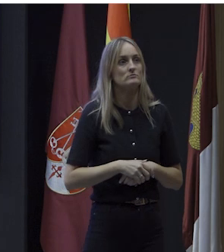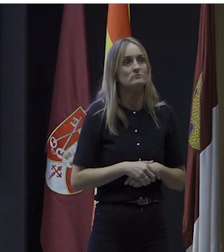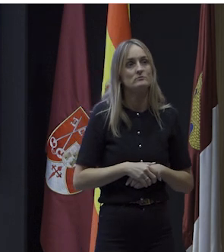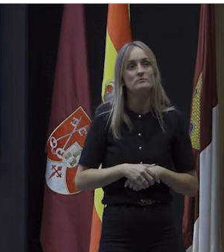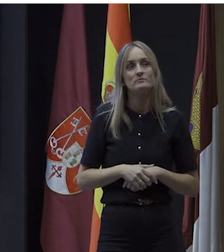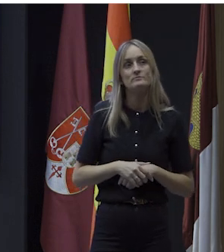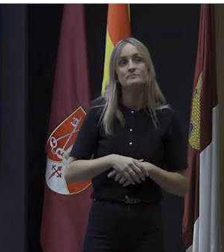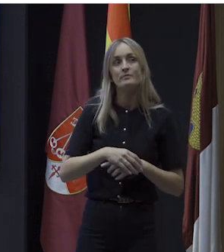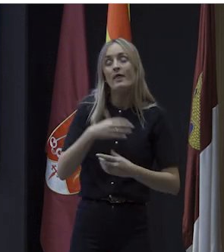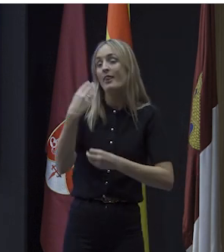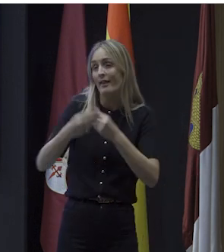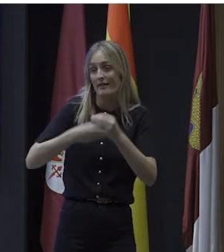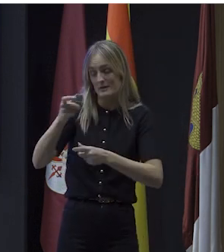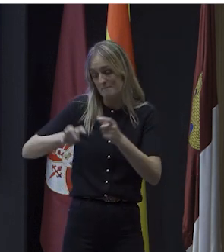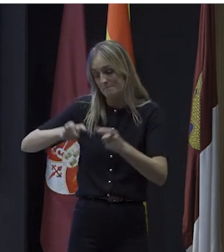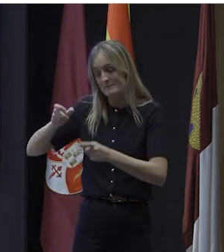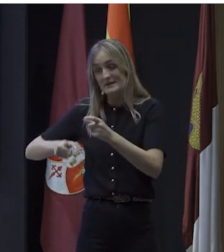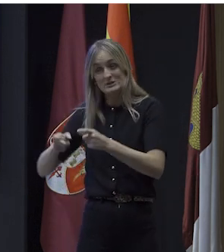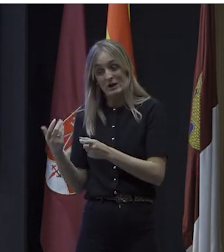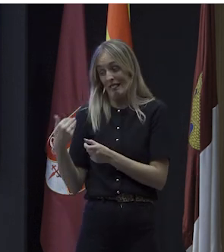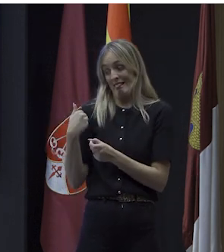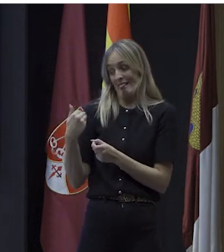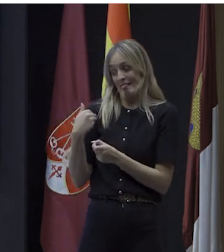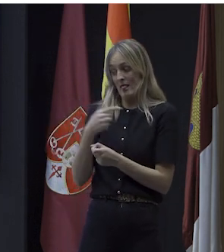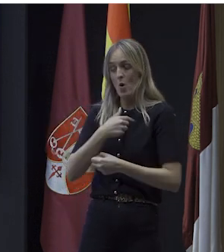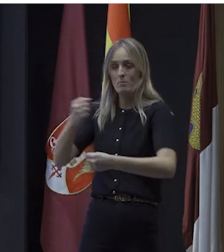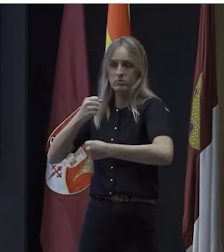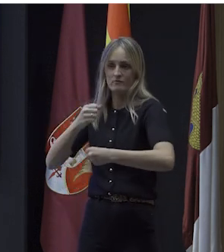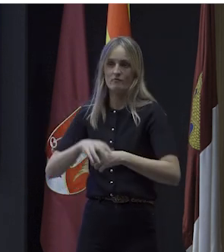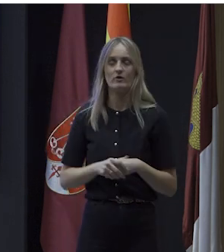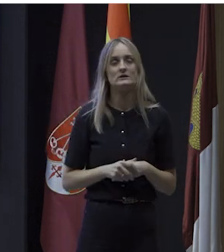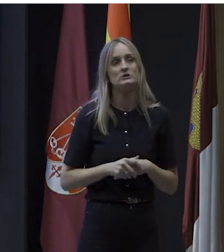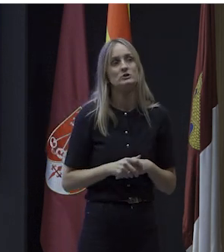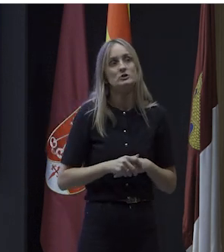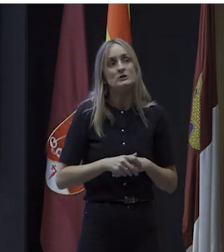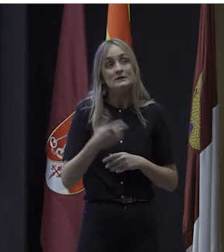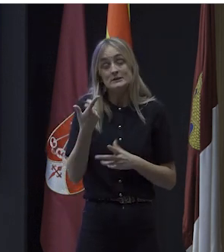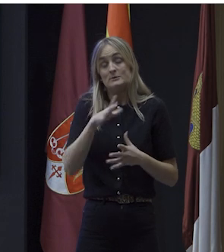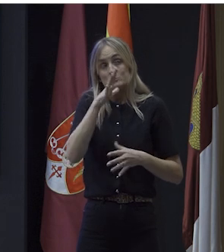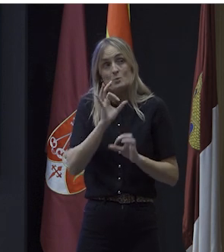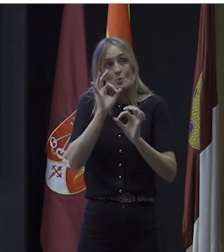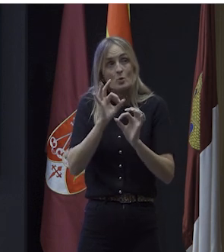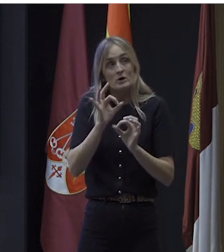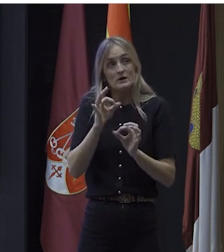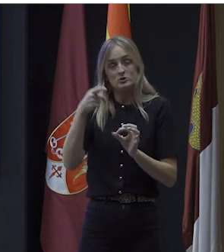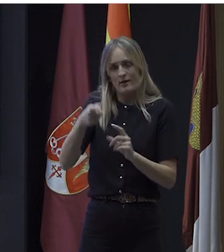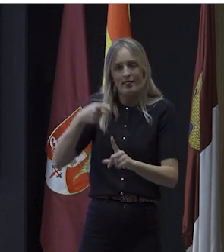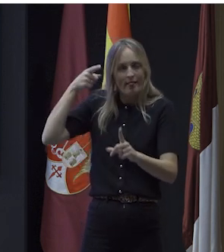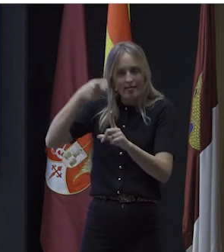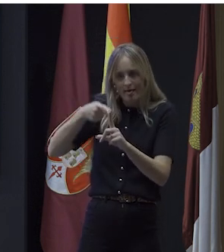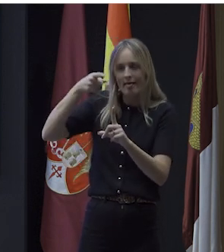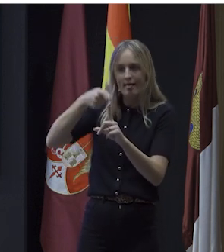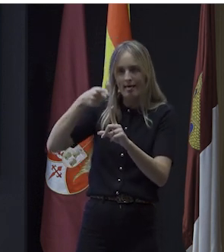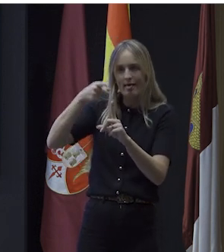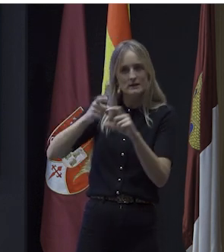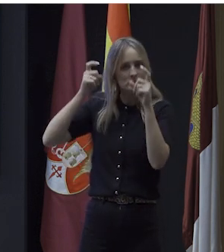Se podía hacer esta cirugía en pacientes que acababan de sufrir un infarto. Entonces, realmente la razón de su éxito fue que fueron persistentes,